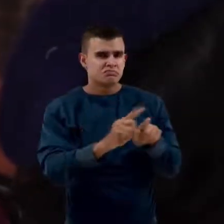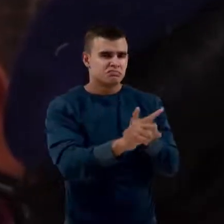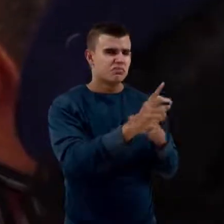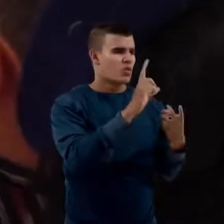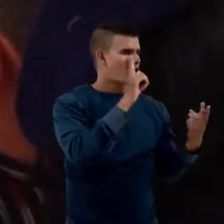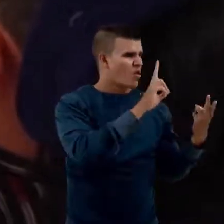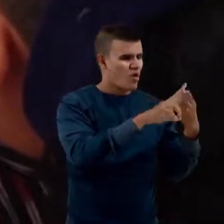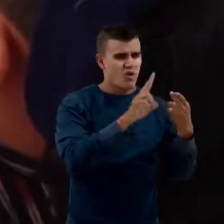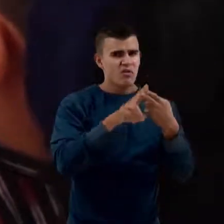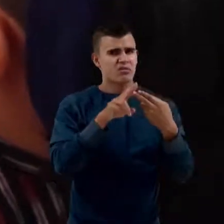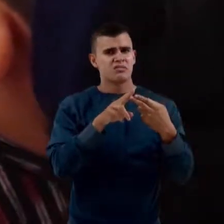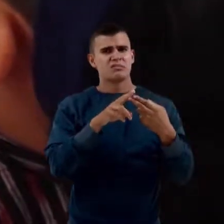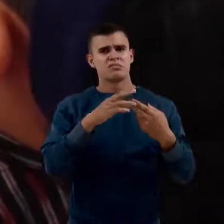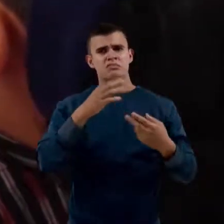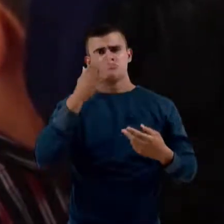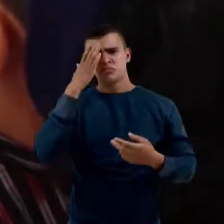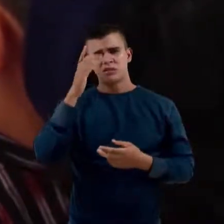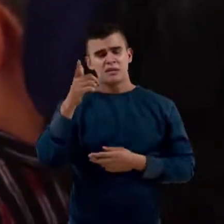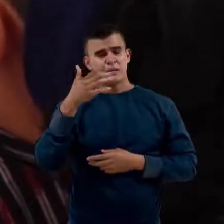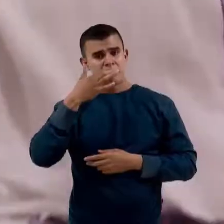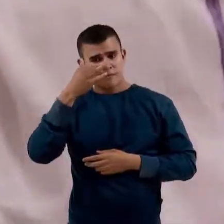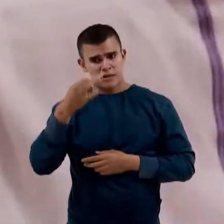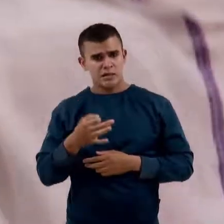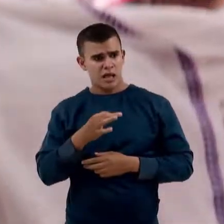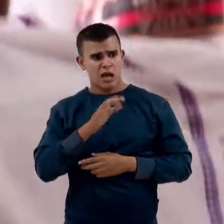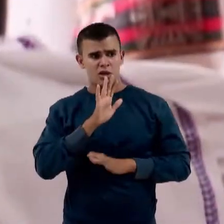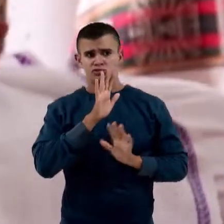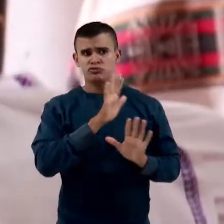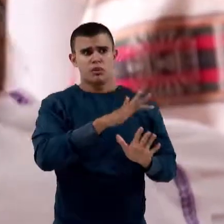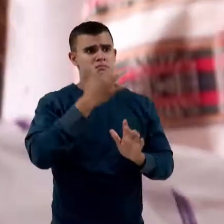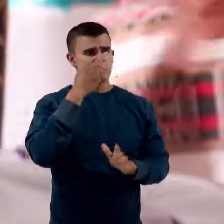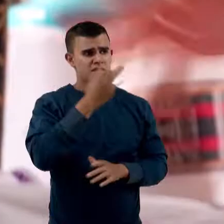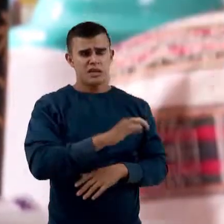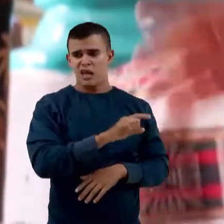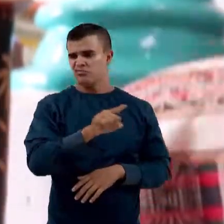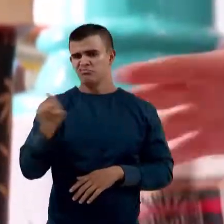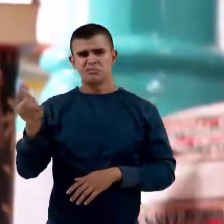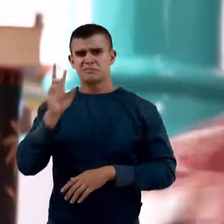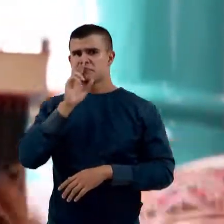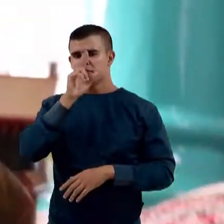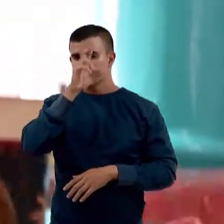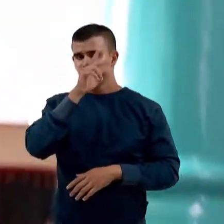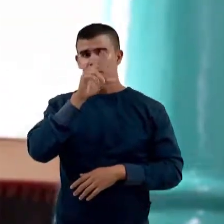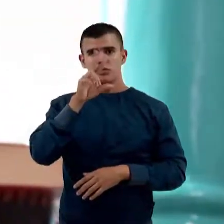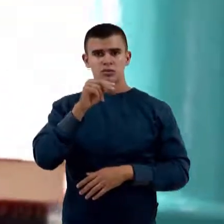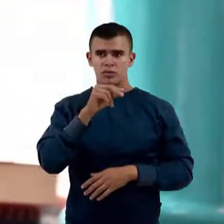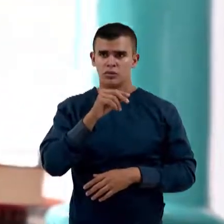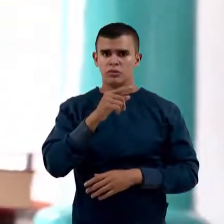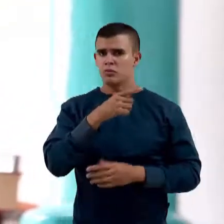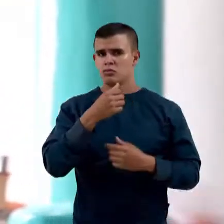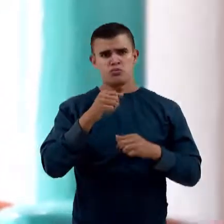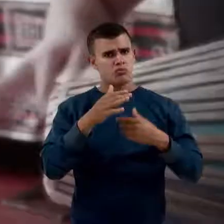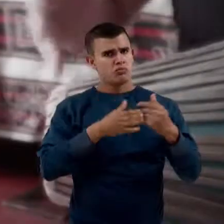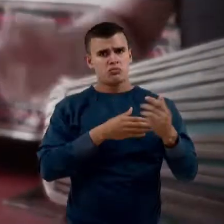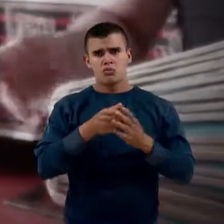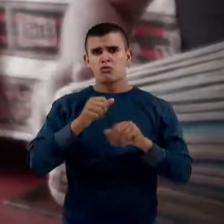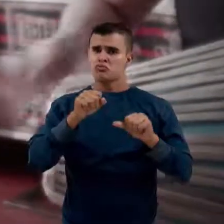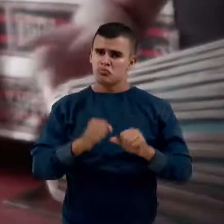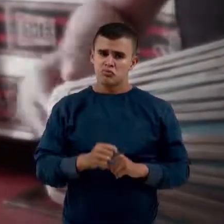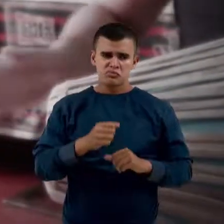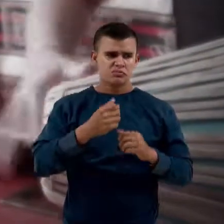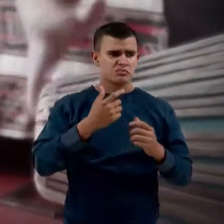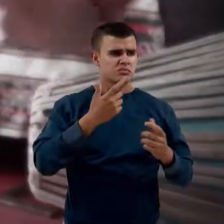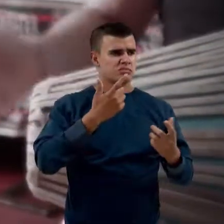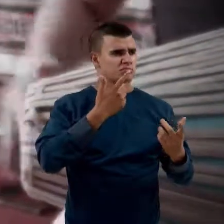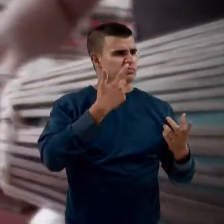dogmático, porque toda verdad absoluta se vuelve dogmática. Entonces, como que se dé la posibilidad de